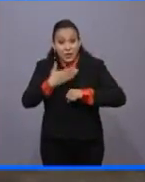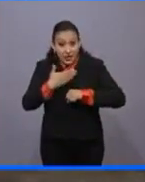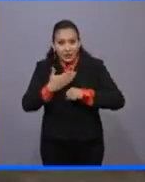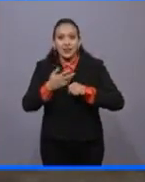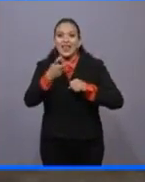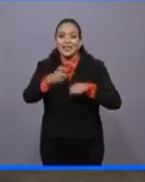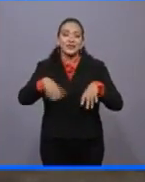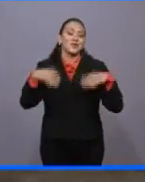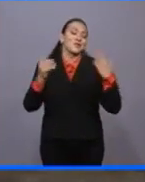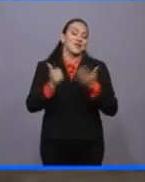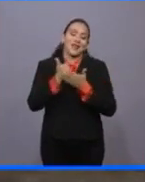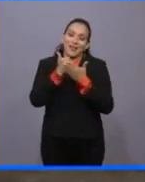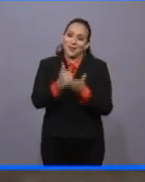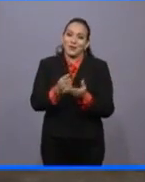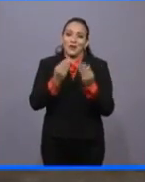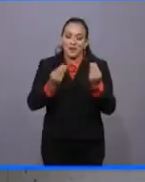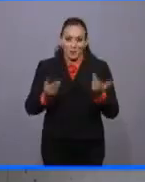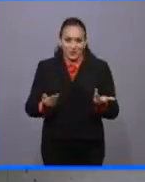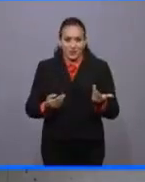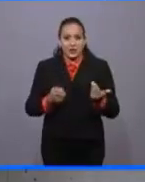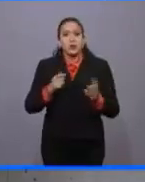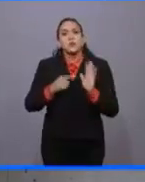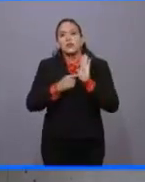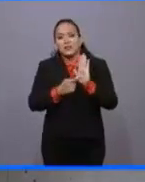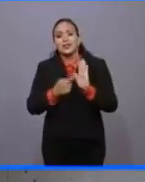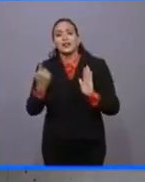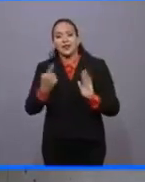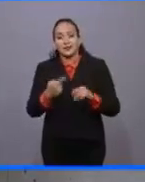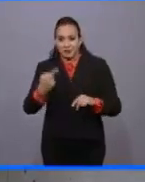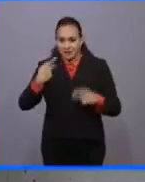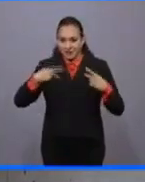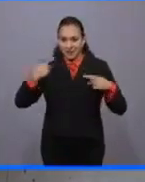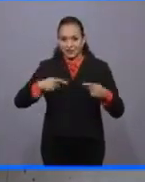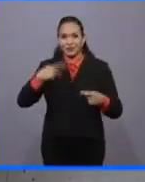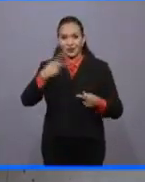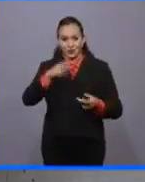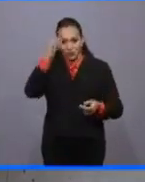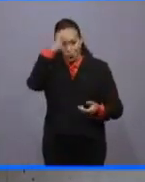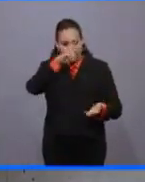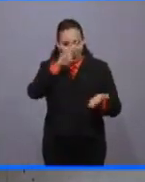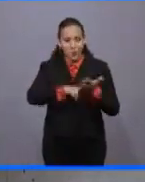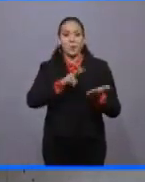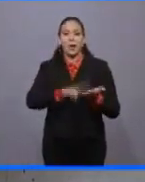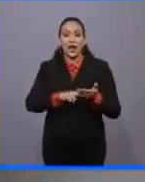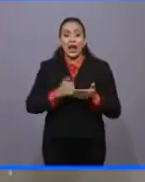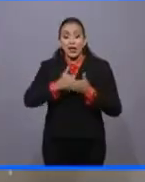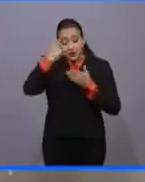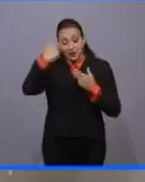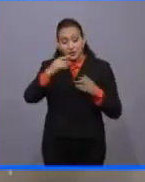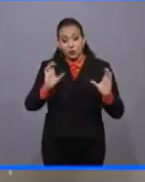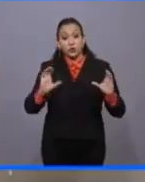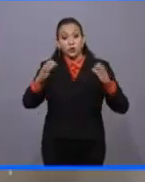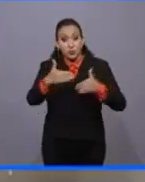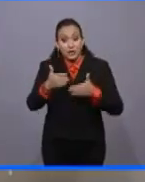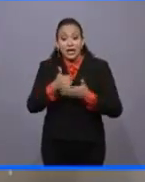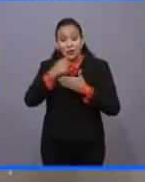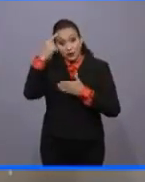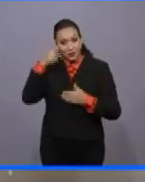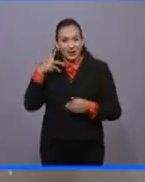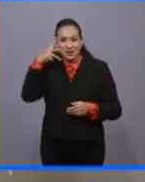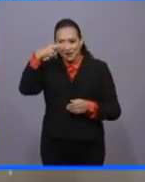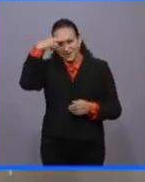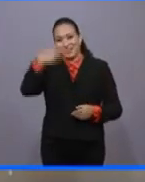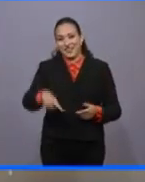concluyó, es una forma de respeto hacia uno mismo, hacia la comunidad, hacia el futuro del país. Si